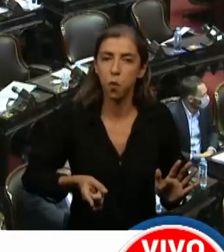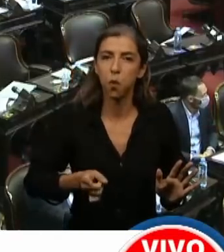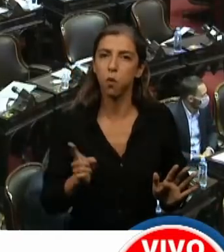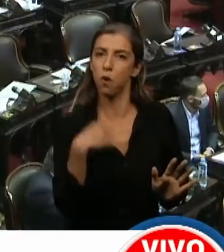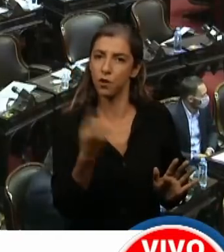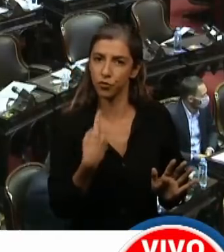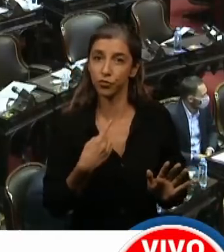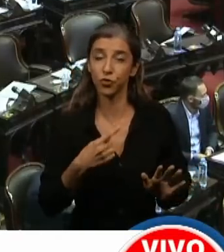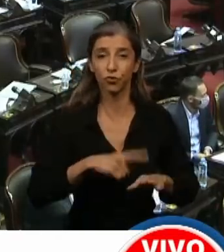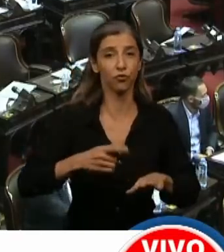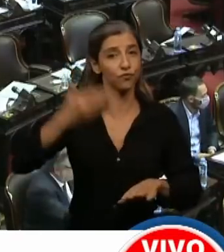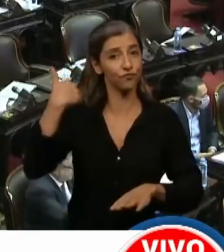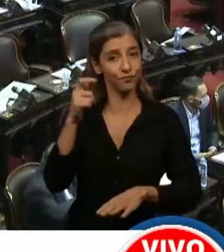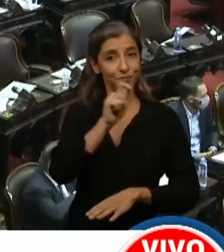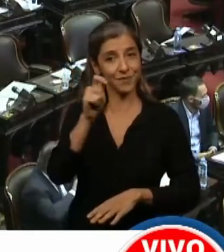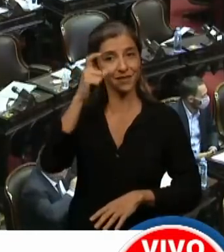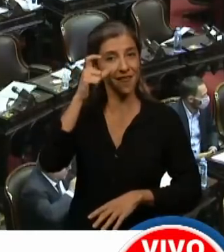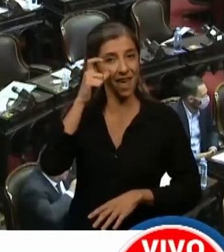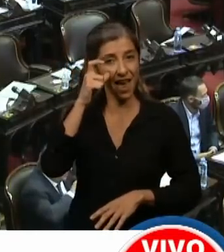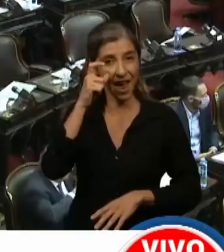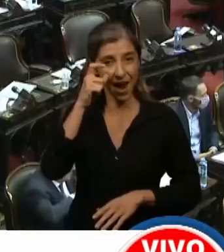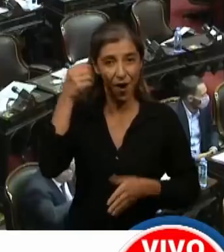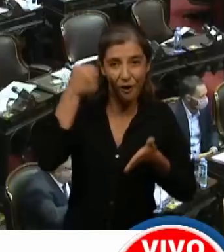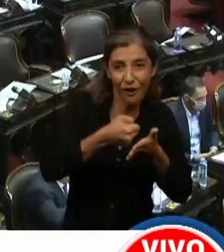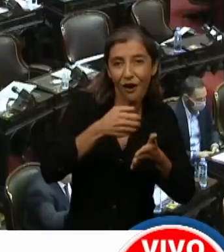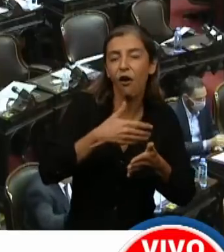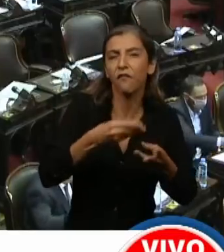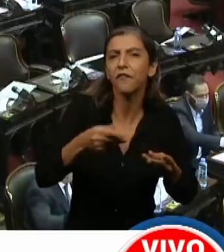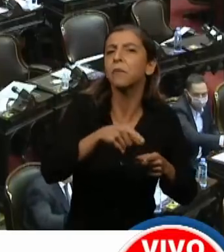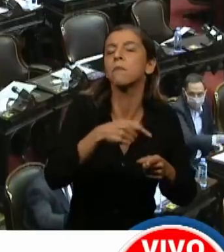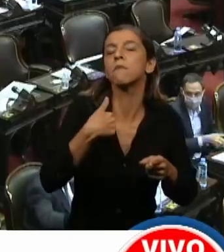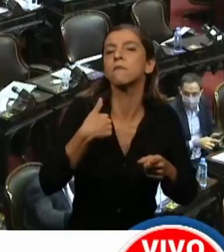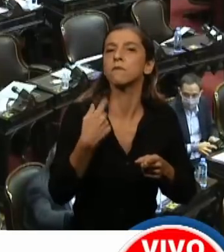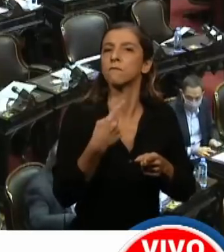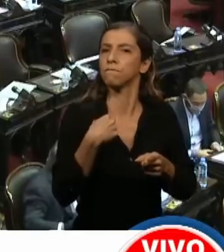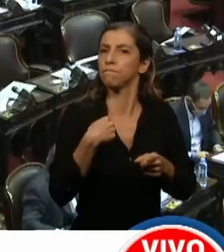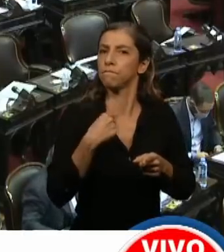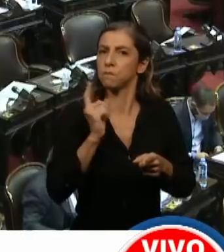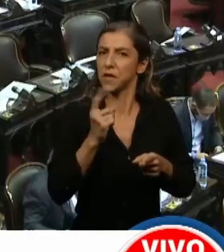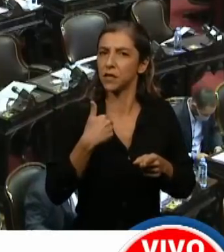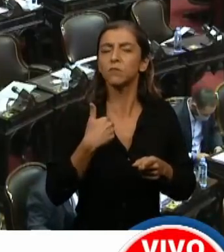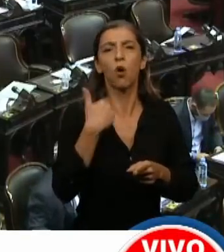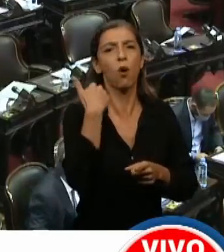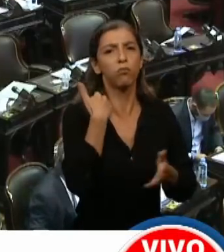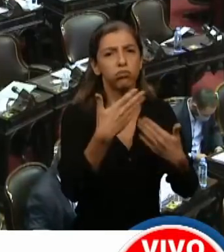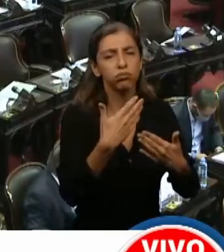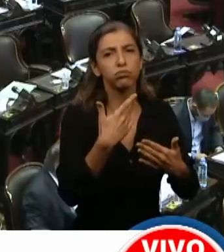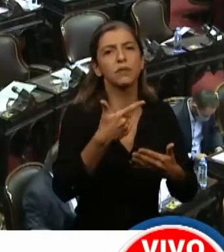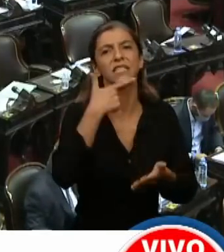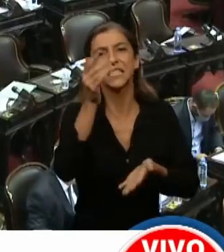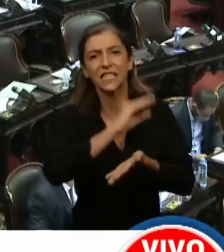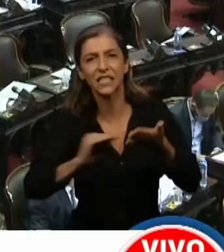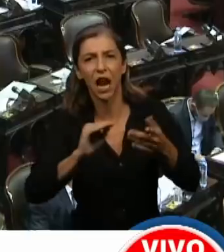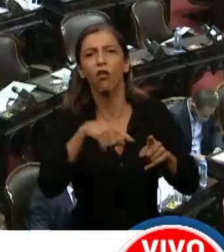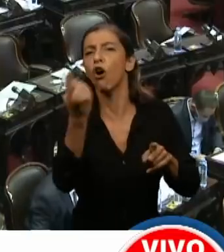a fines de enero habíamos presentado ya el que habla con el senador Naidenov y acompañado por